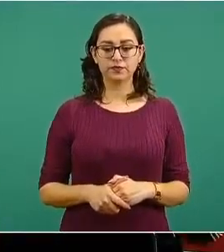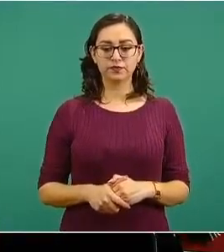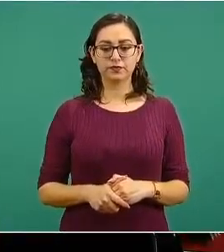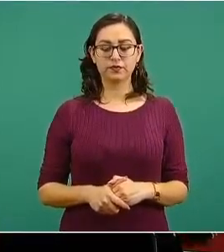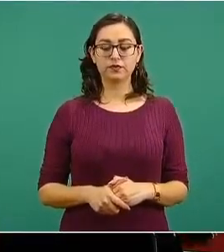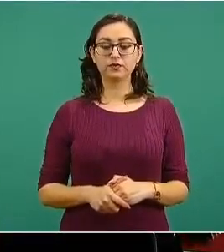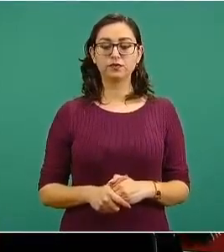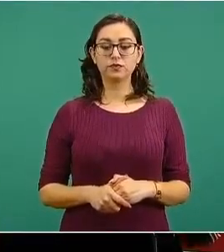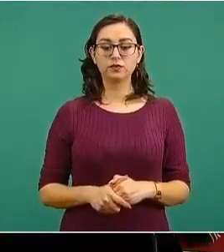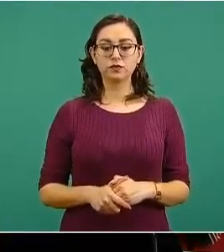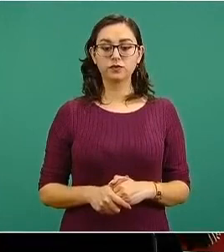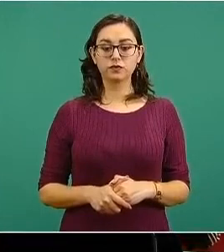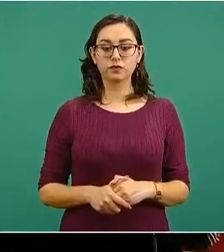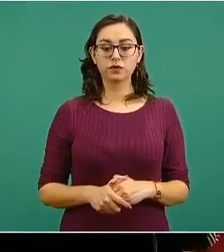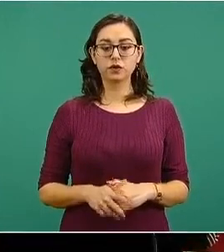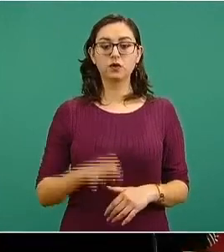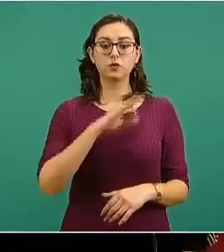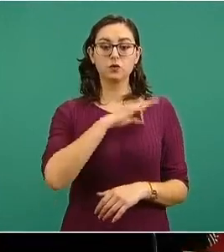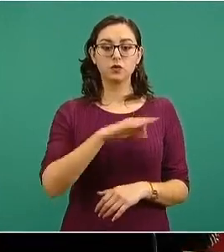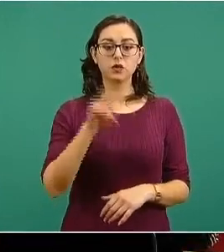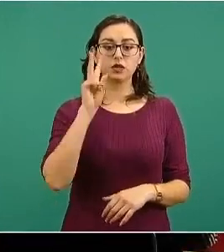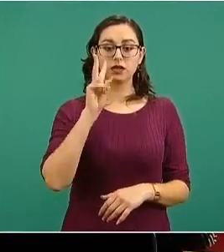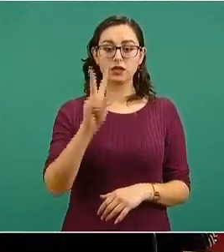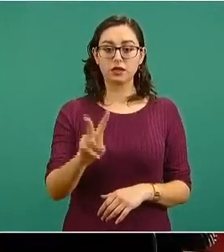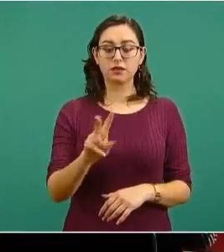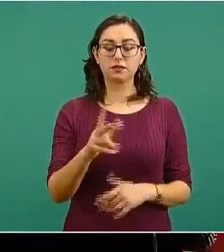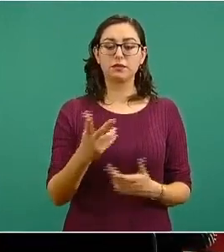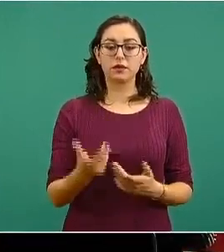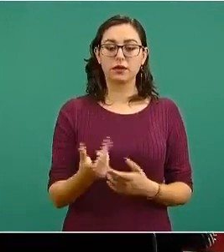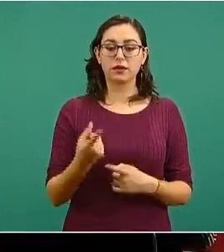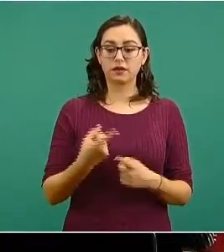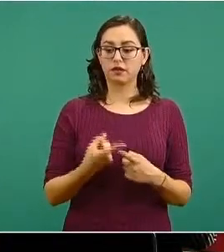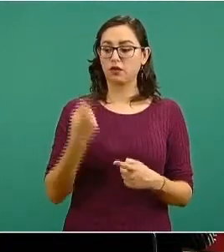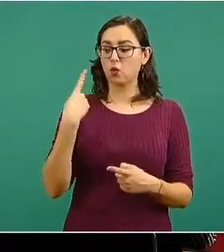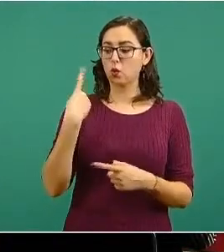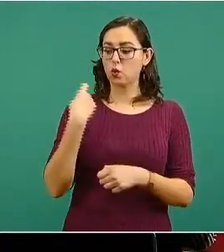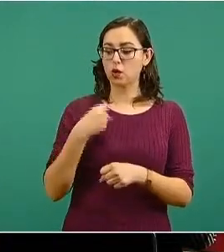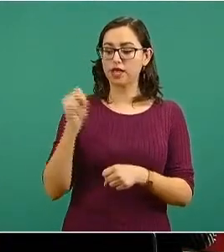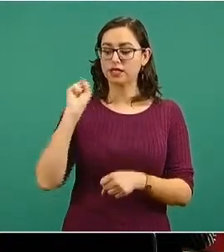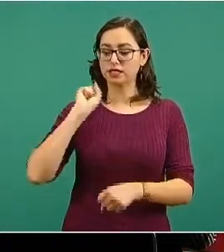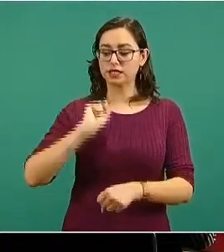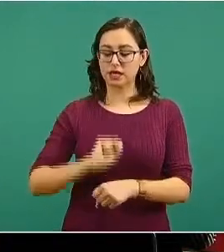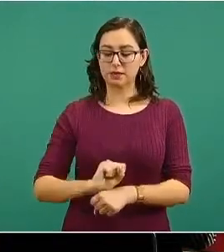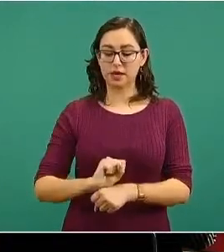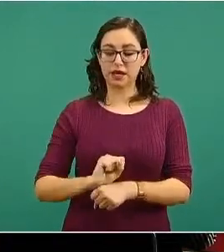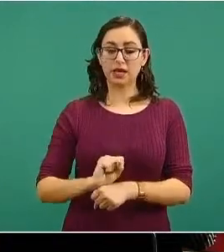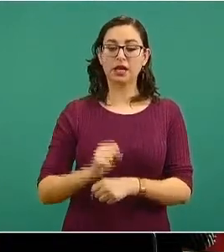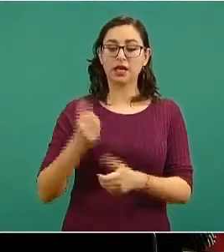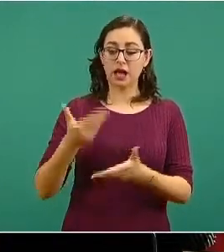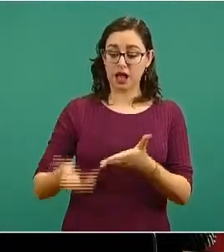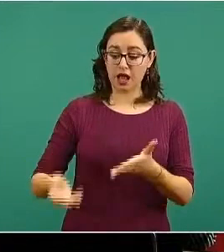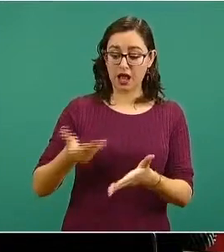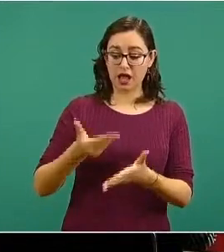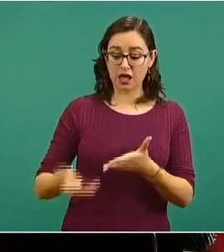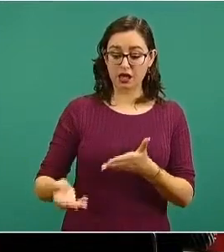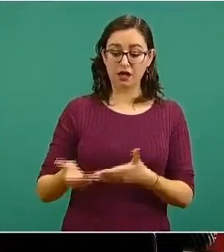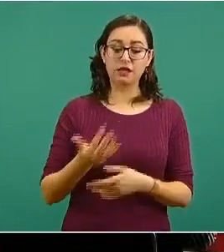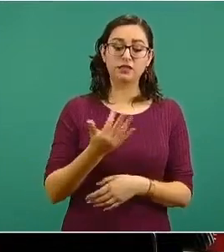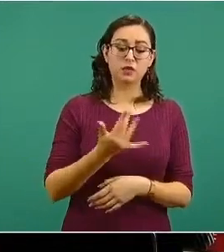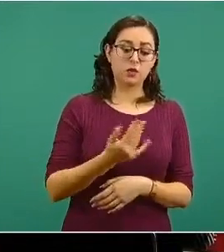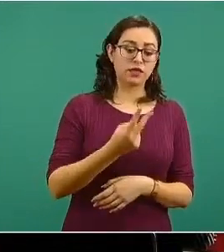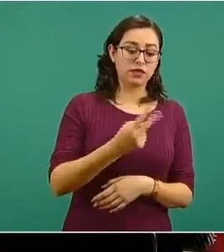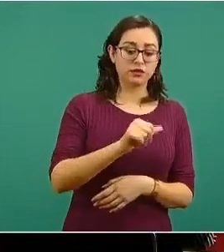un incremento del 12% con respecto a la semana epidemiológica anterior, de la 52